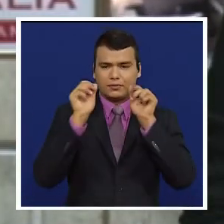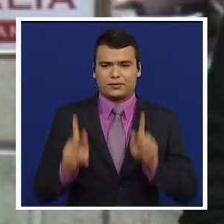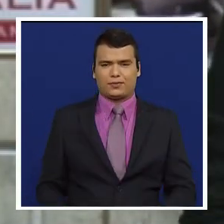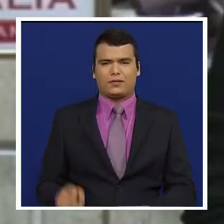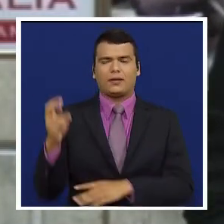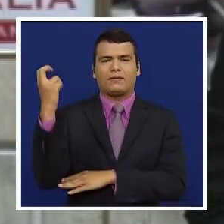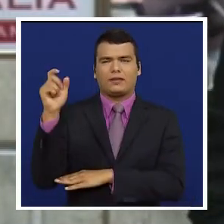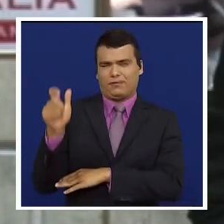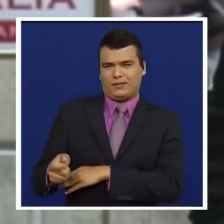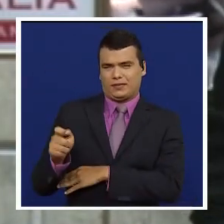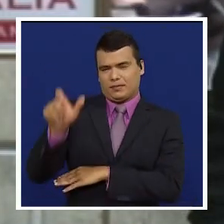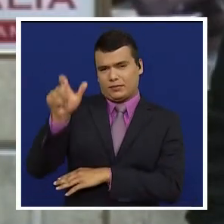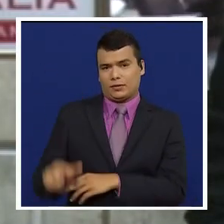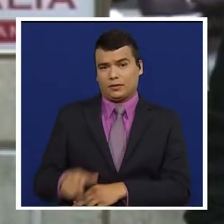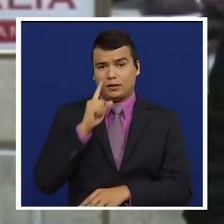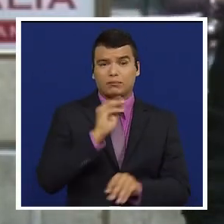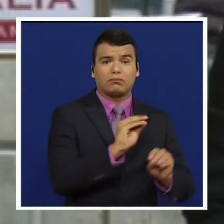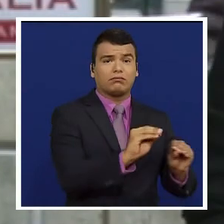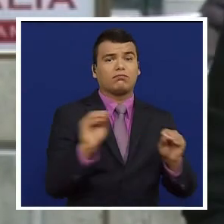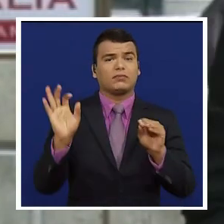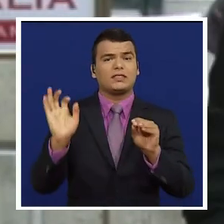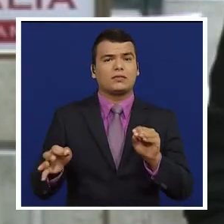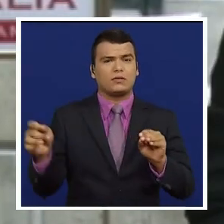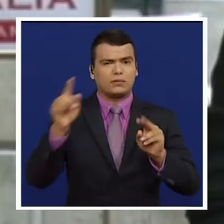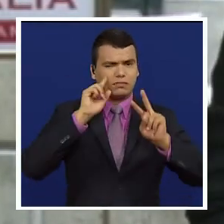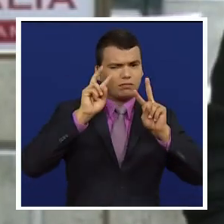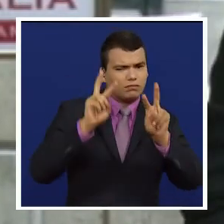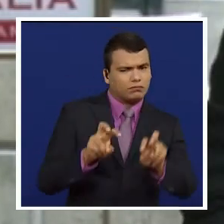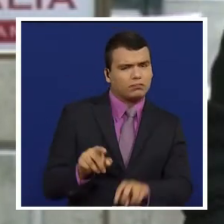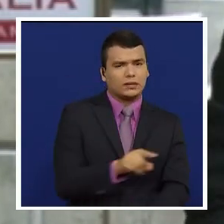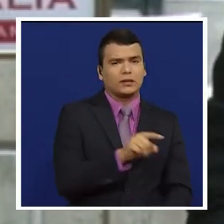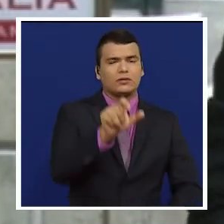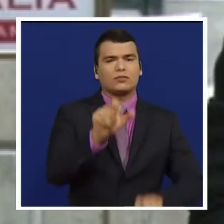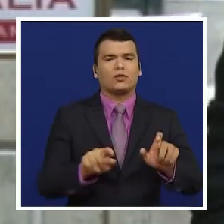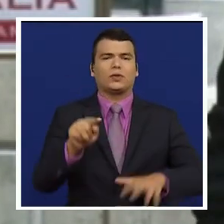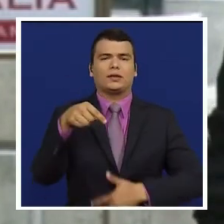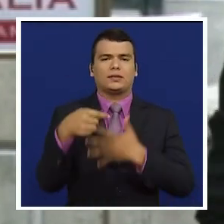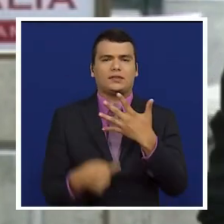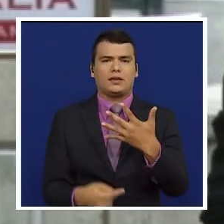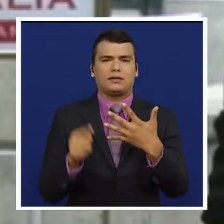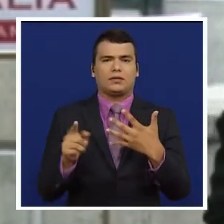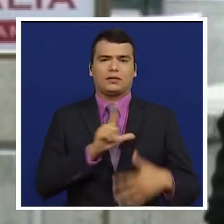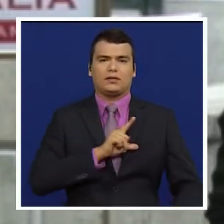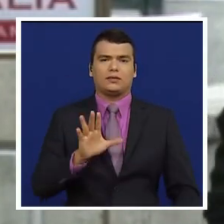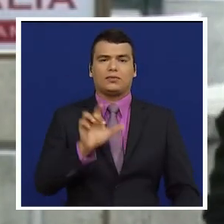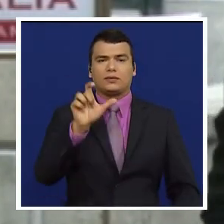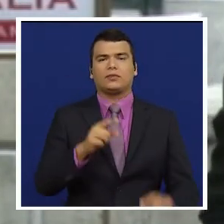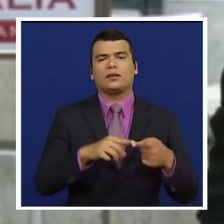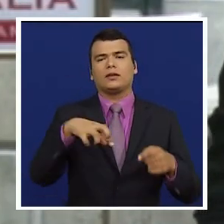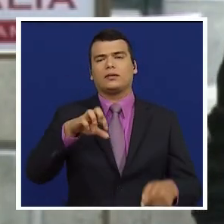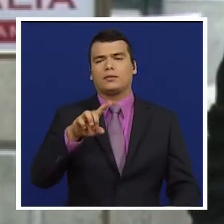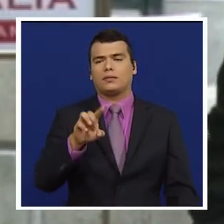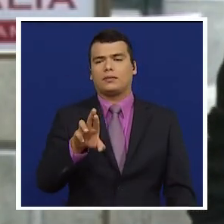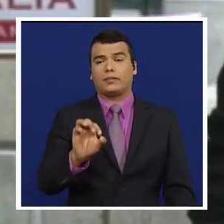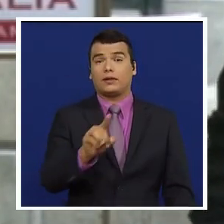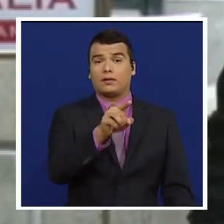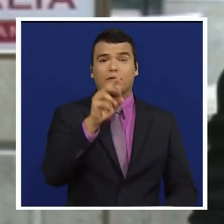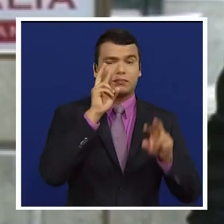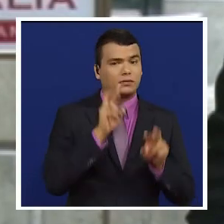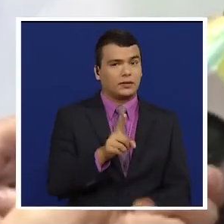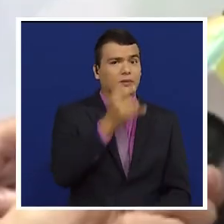Fernando Perdomo anunció investigación en contra de 6 líderes, entre ellos Pedro Aguilar, quien además es investigado por este y otros